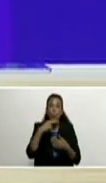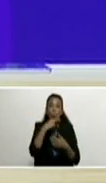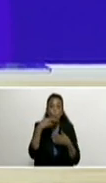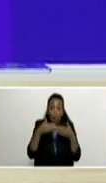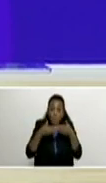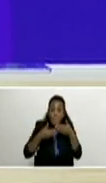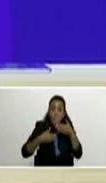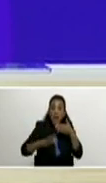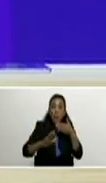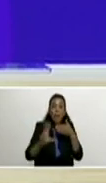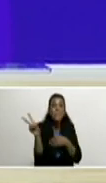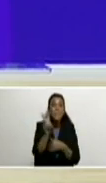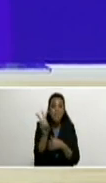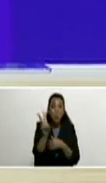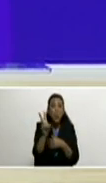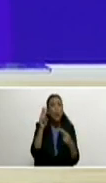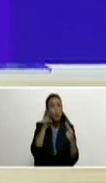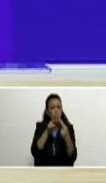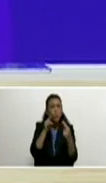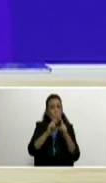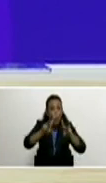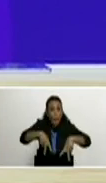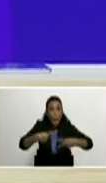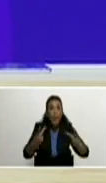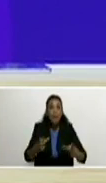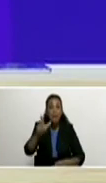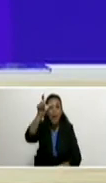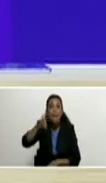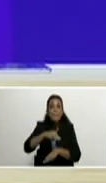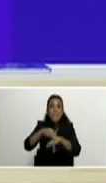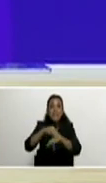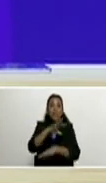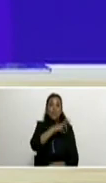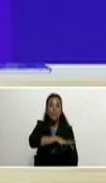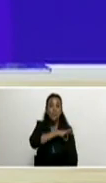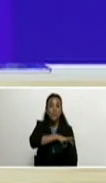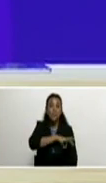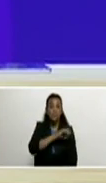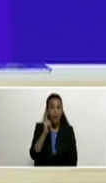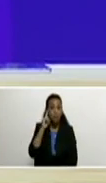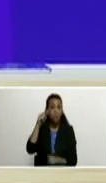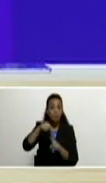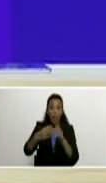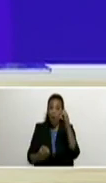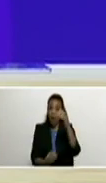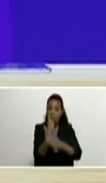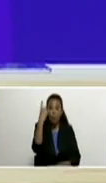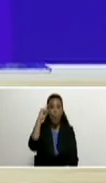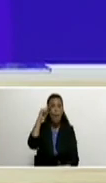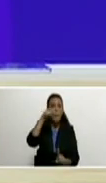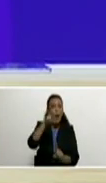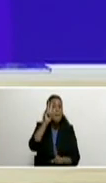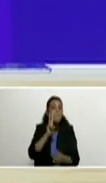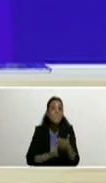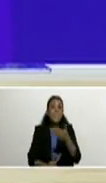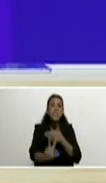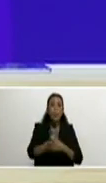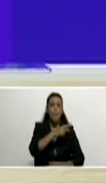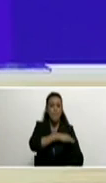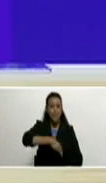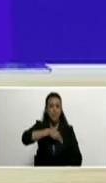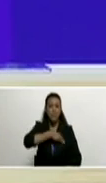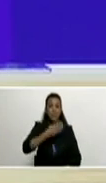octubre, Venezuela conozca una nueva gran misión social, con la visión de las grandes misiones que ha